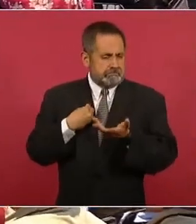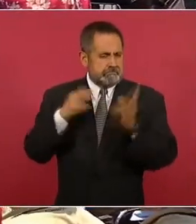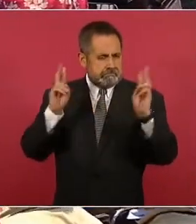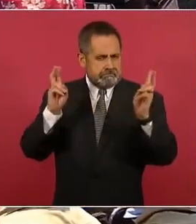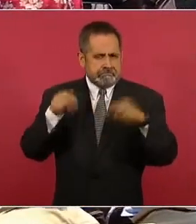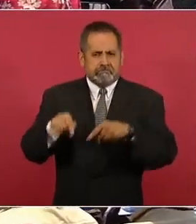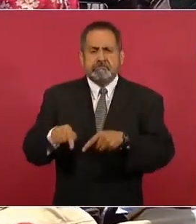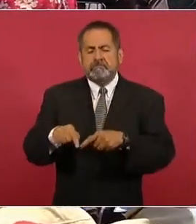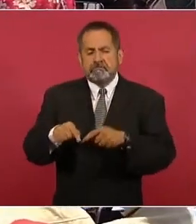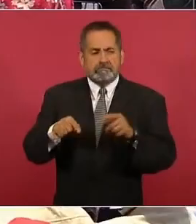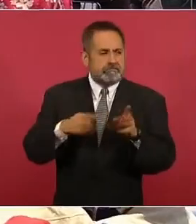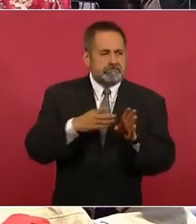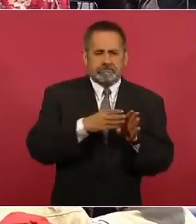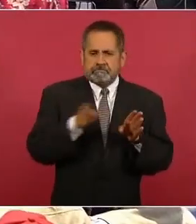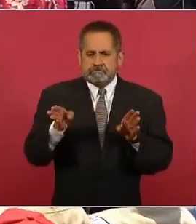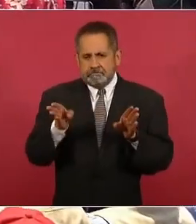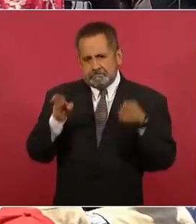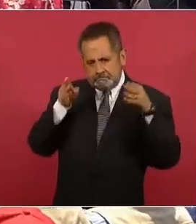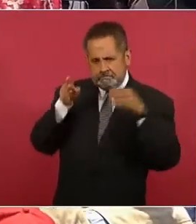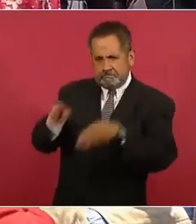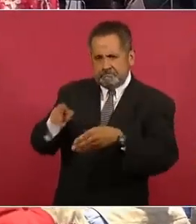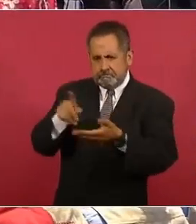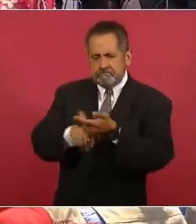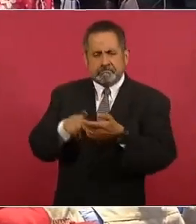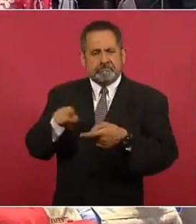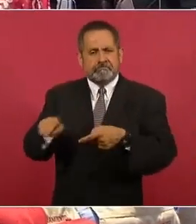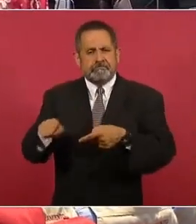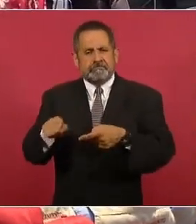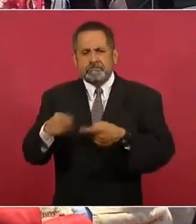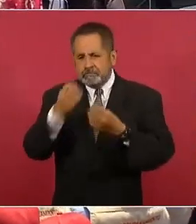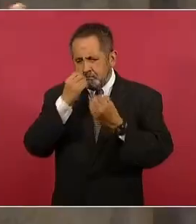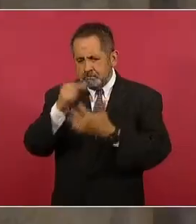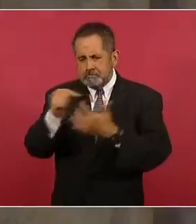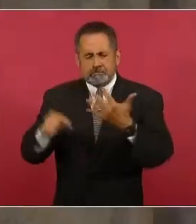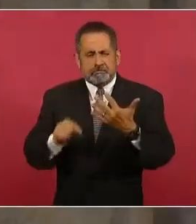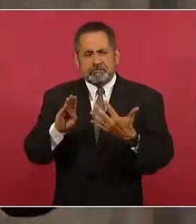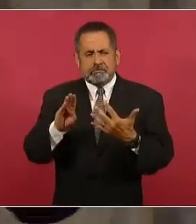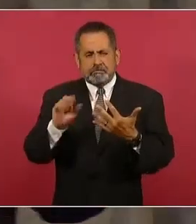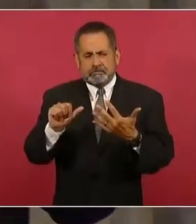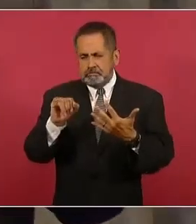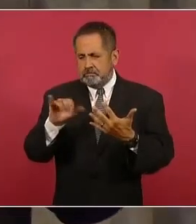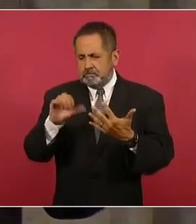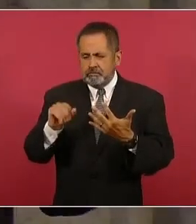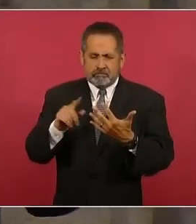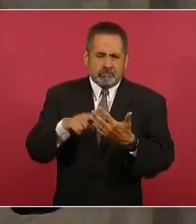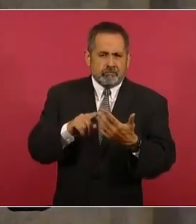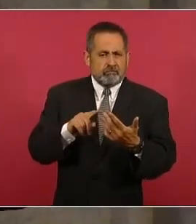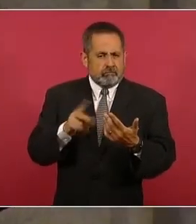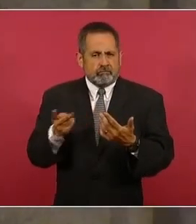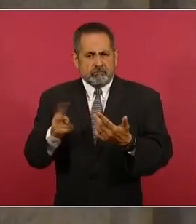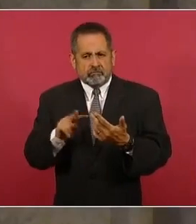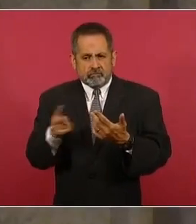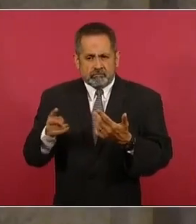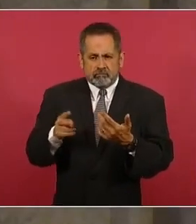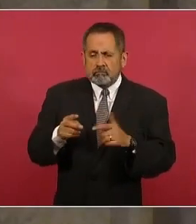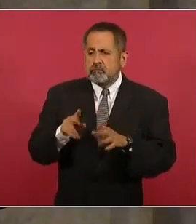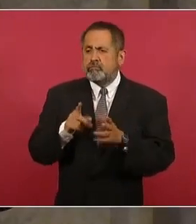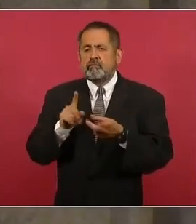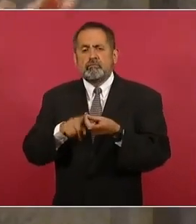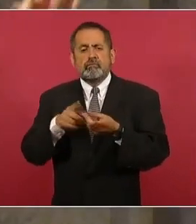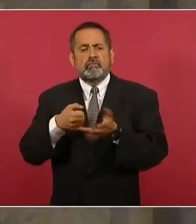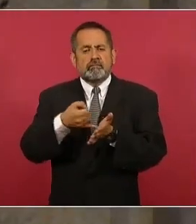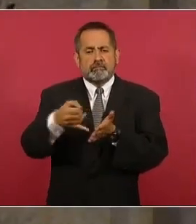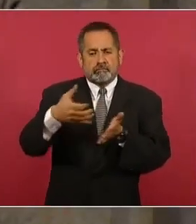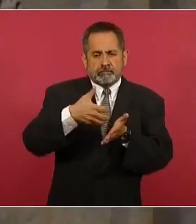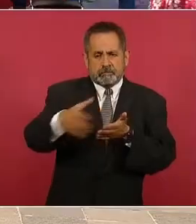se oriente a básicos o que se vayan intercalando cultivos,